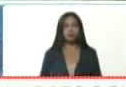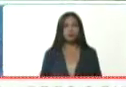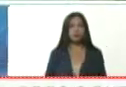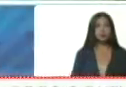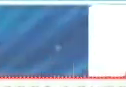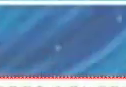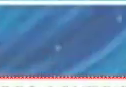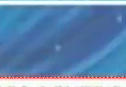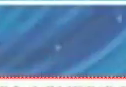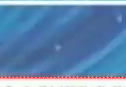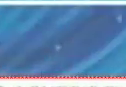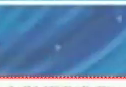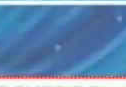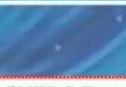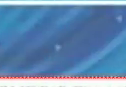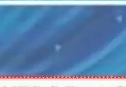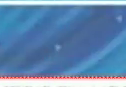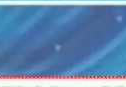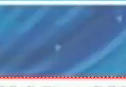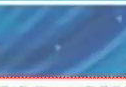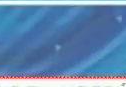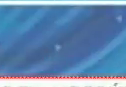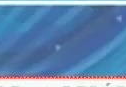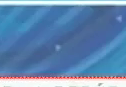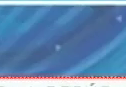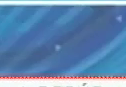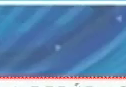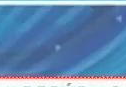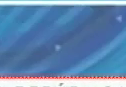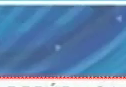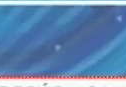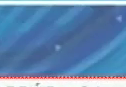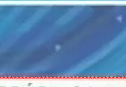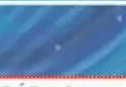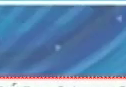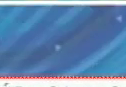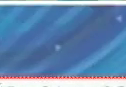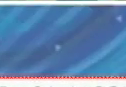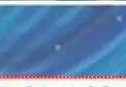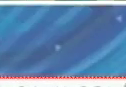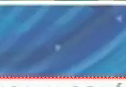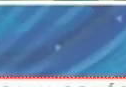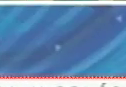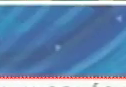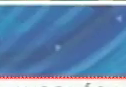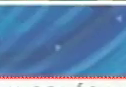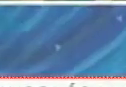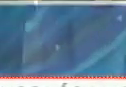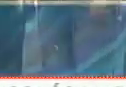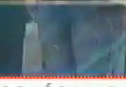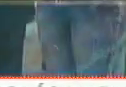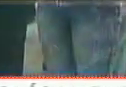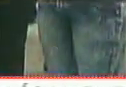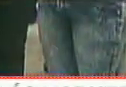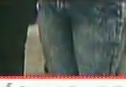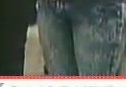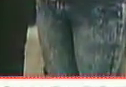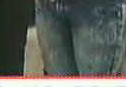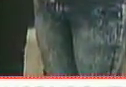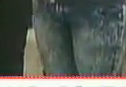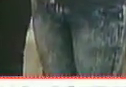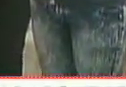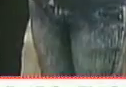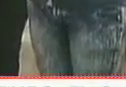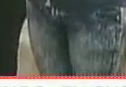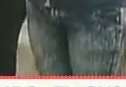estamos aquí en la unidad educativa monseñor críspulo benítez aquí en el sector